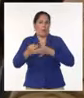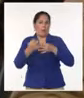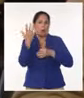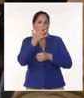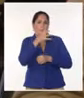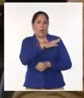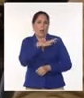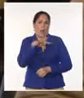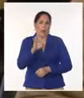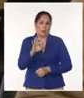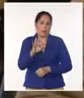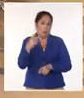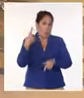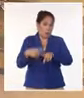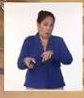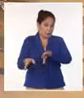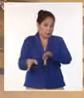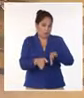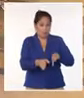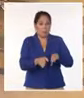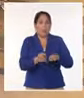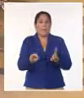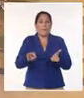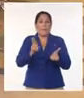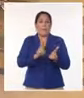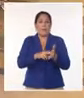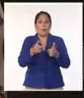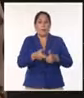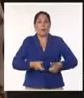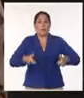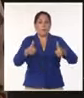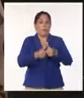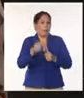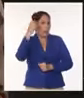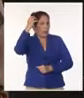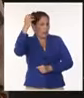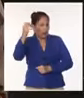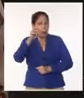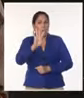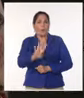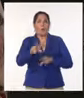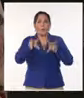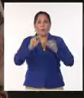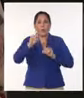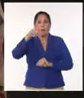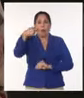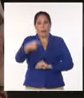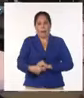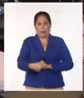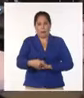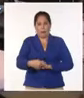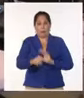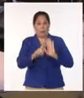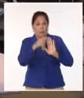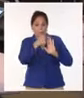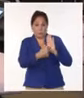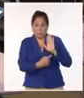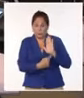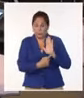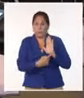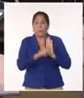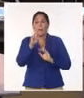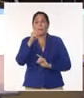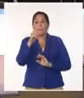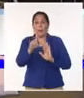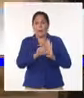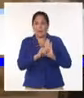cubano. Posteriormente, los integrantes del Consejo de Estado adoptaron 4 nuevos decretos leyes. Sobre la primera de las disposiciones